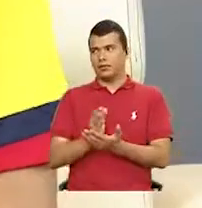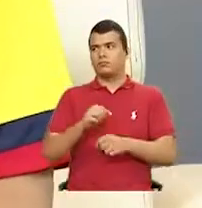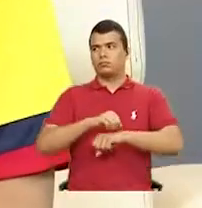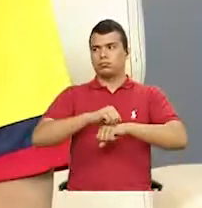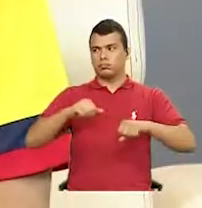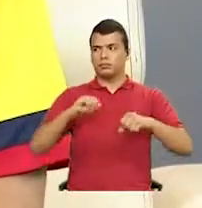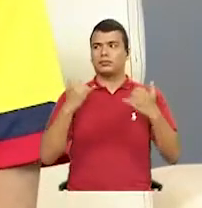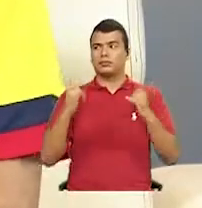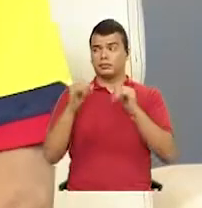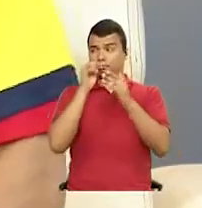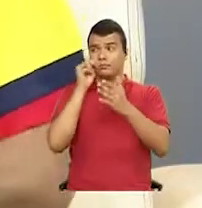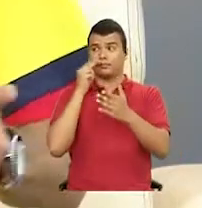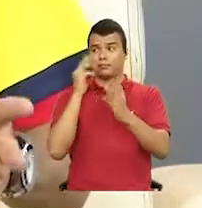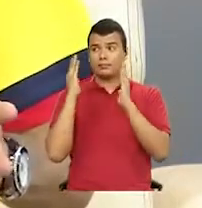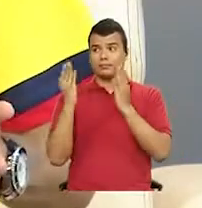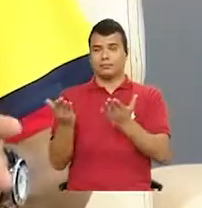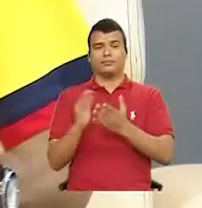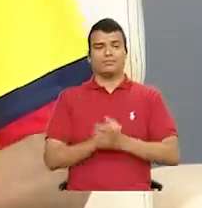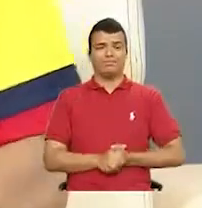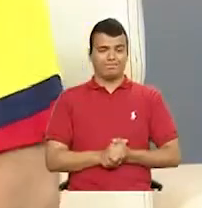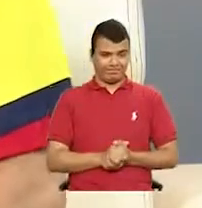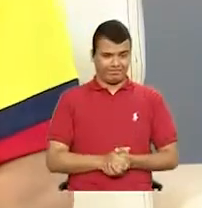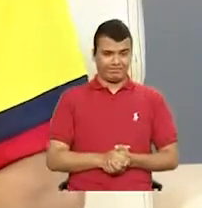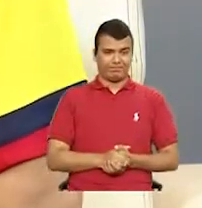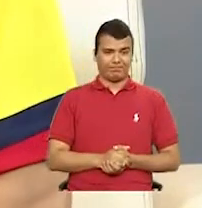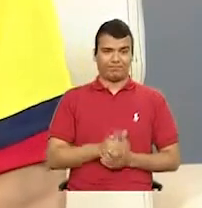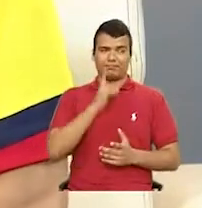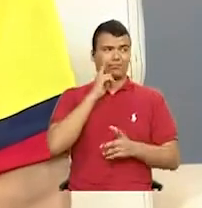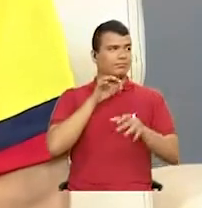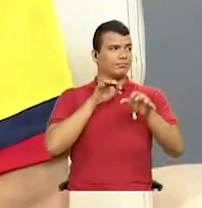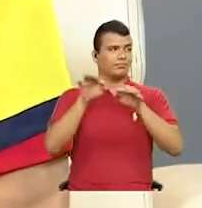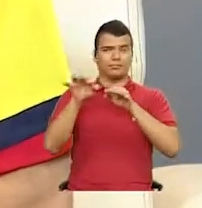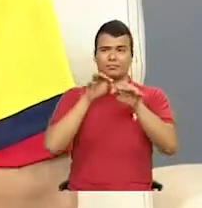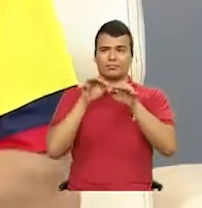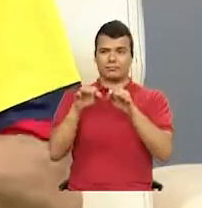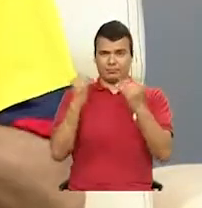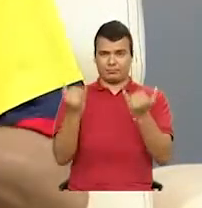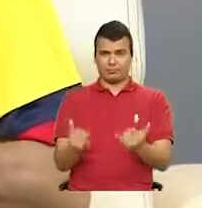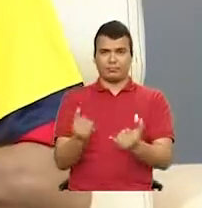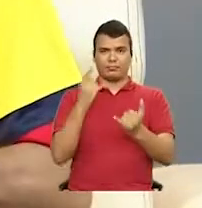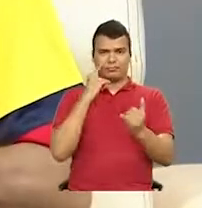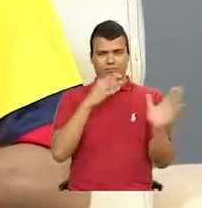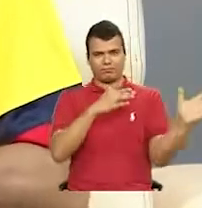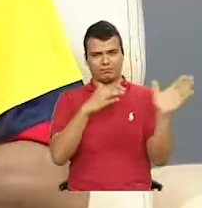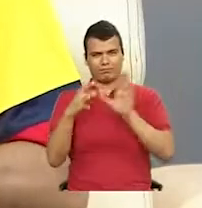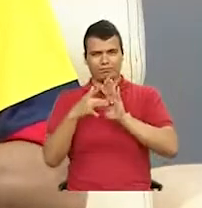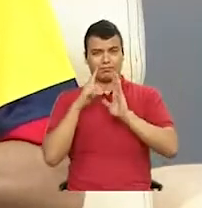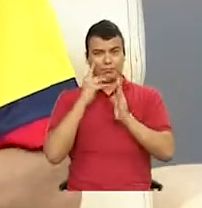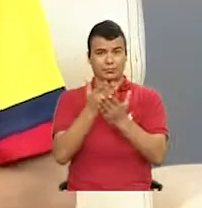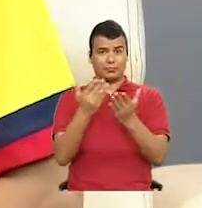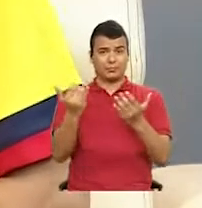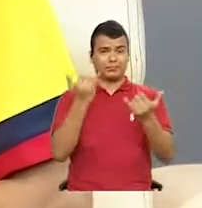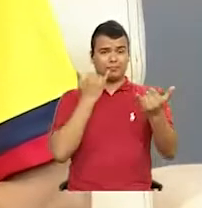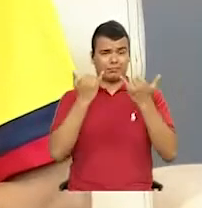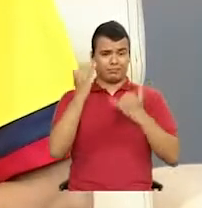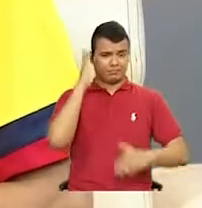sobrepeso, mi querida Anita Giraldo. Bueno, esta interesante charla con ustedes se nutrirá más si participan marcando